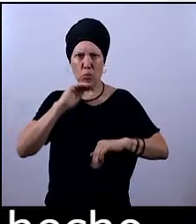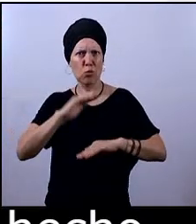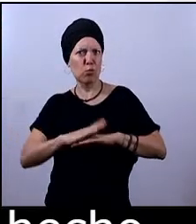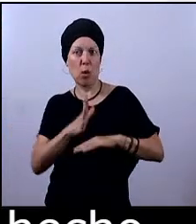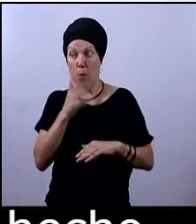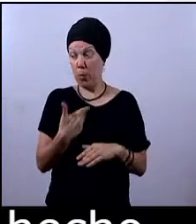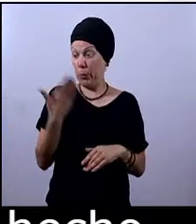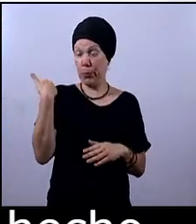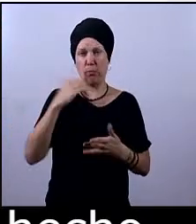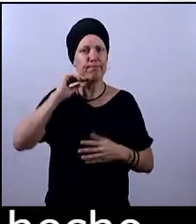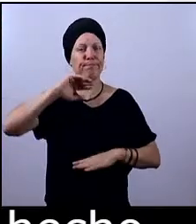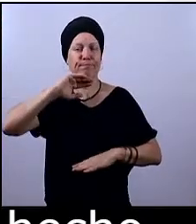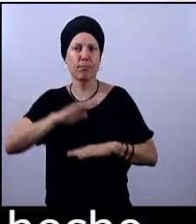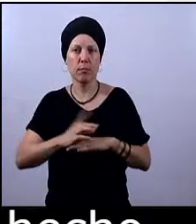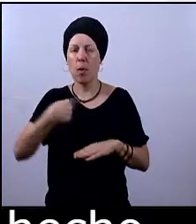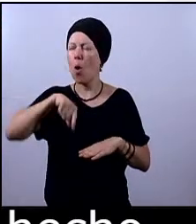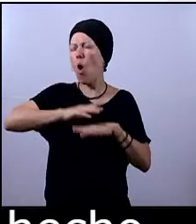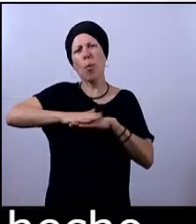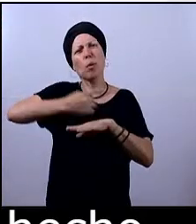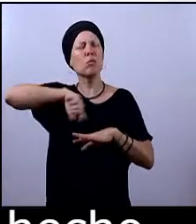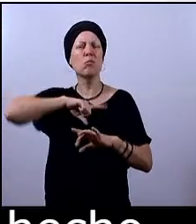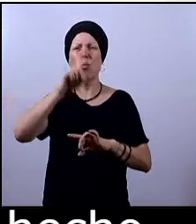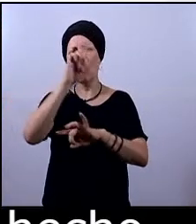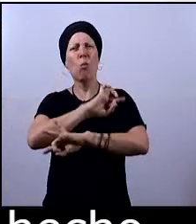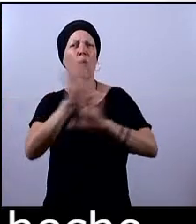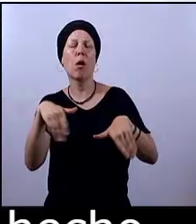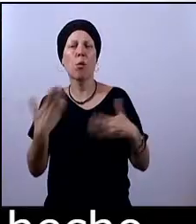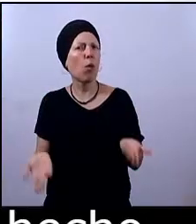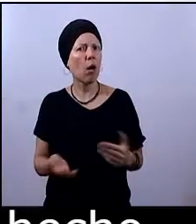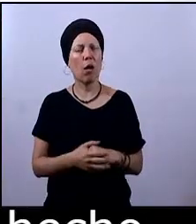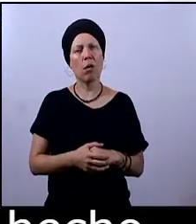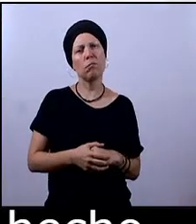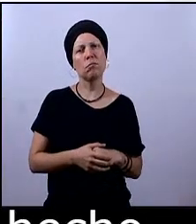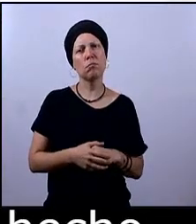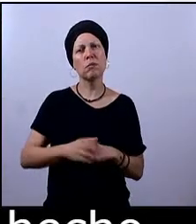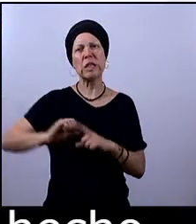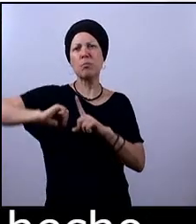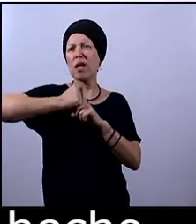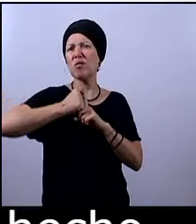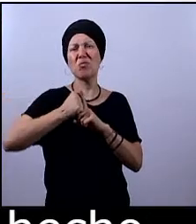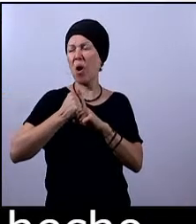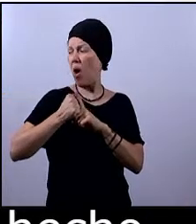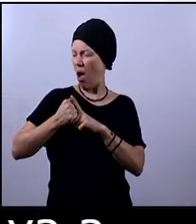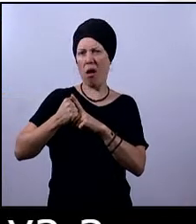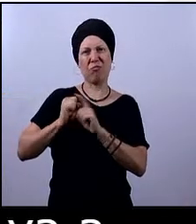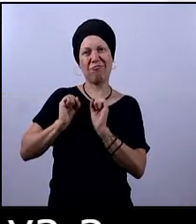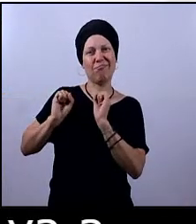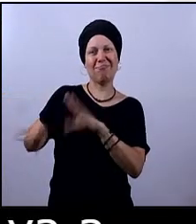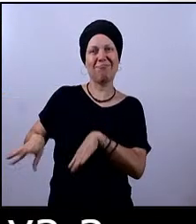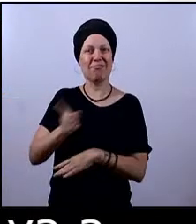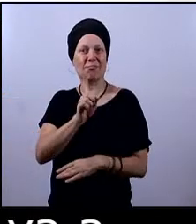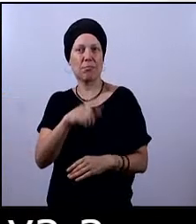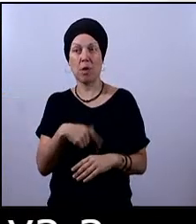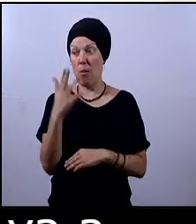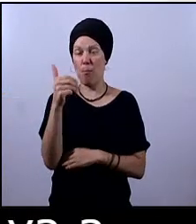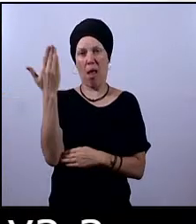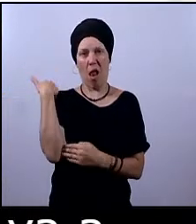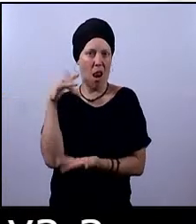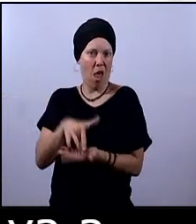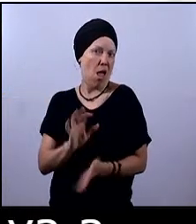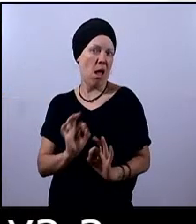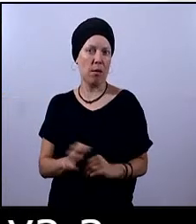suscribió. Lo que nuestro Gobierno tiene muy claro es que no va a ceder a coacciones y eso es lo que se denuncia el pasado viernes.